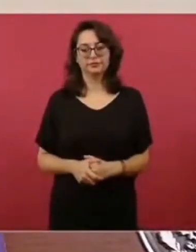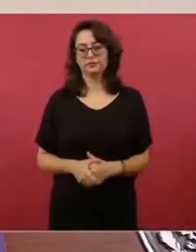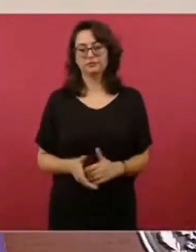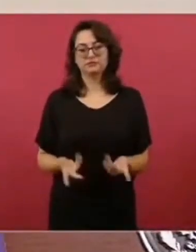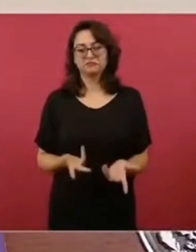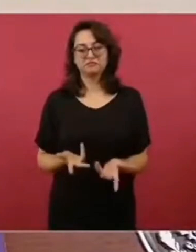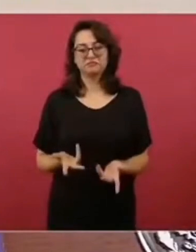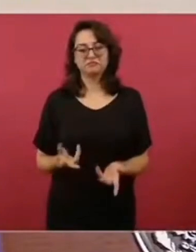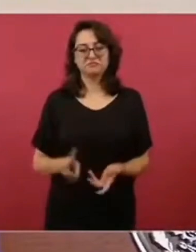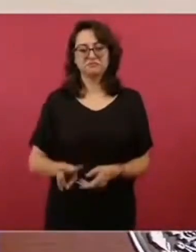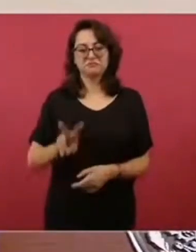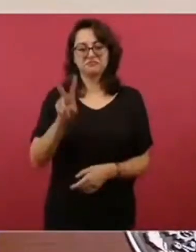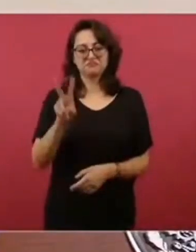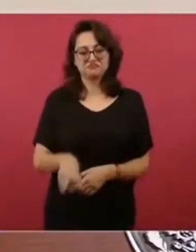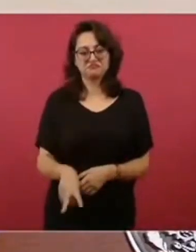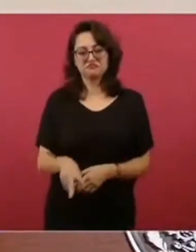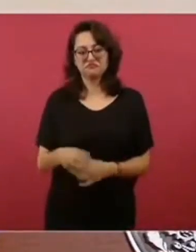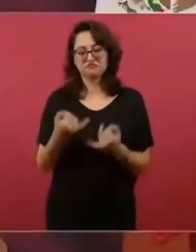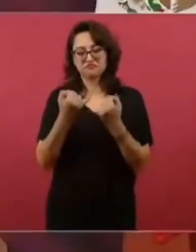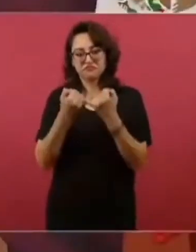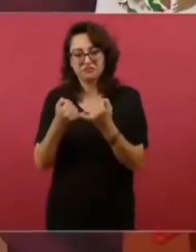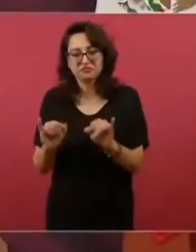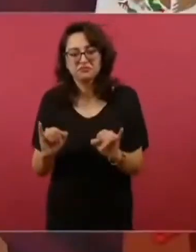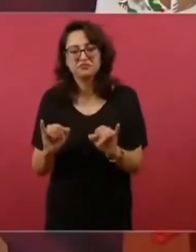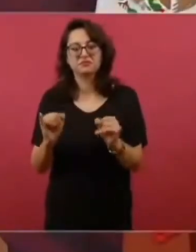cuando en realidad